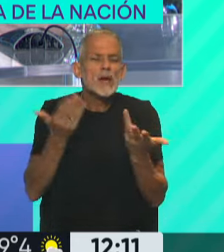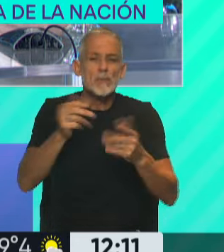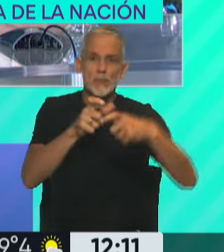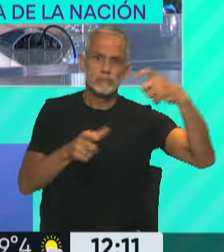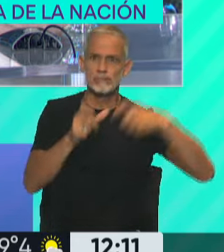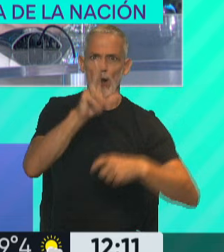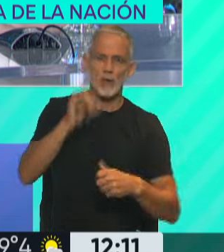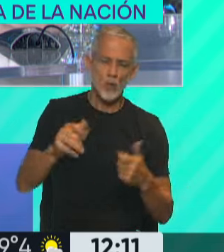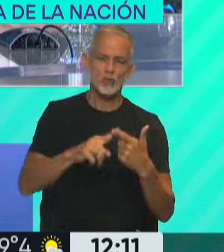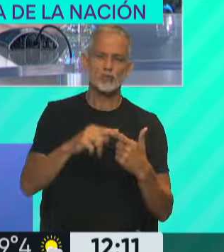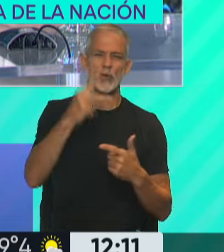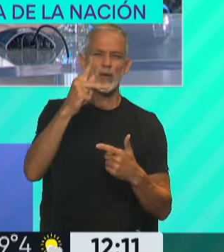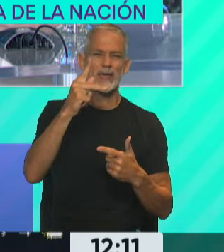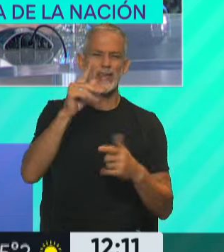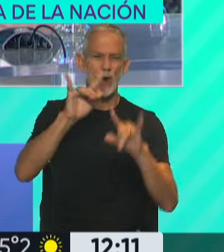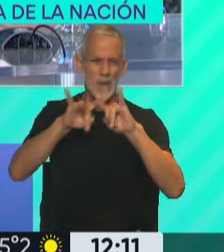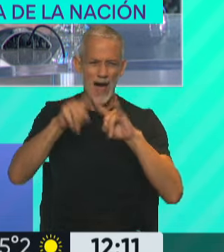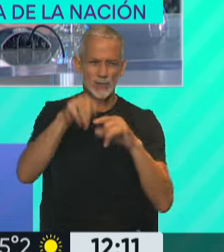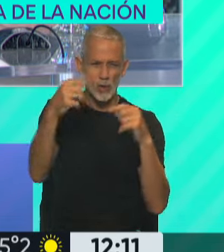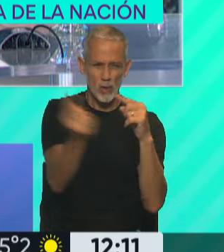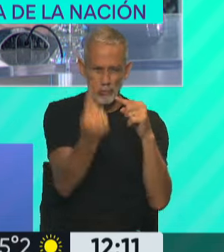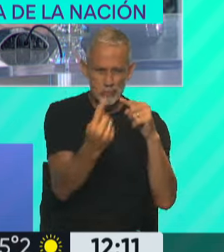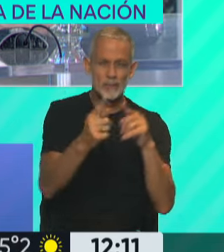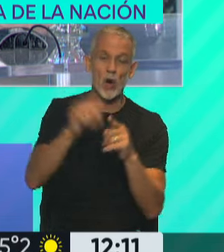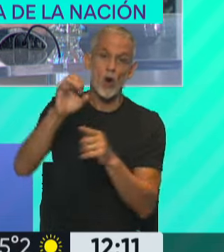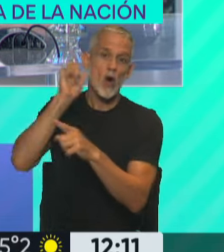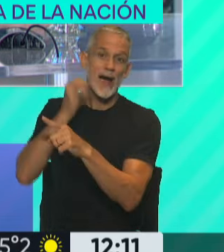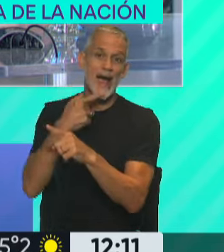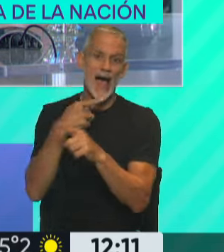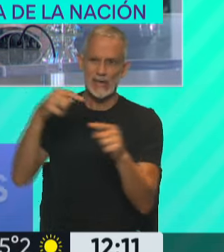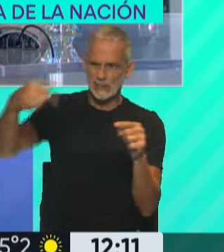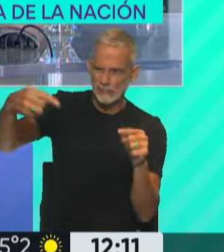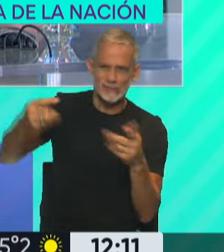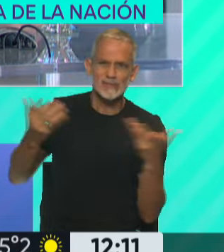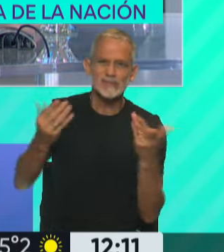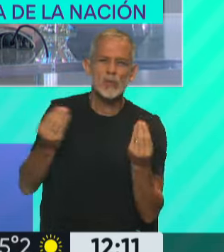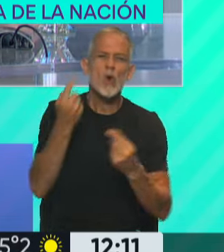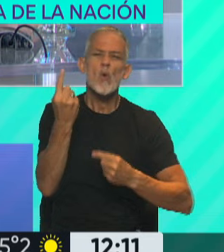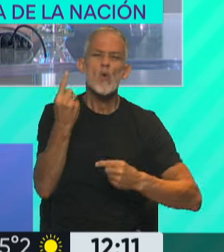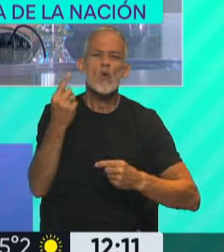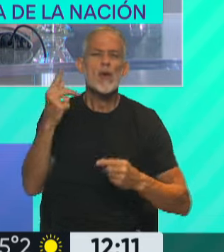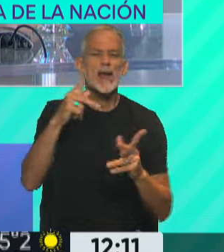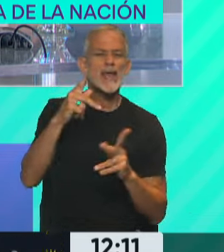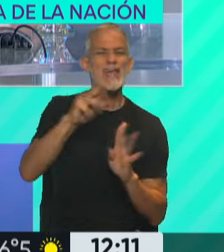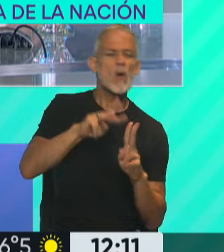poner un kilovatio hora en nuestro medidor o un metro cúbico en nuestro medidor, y